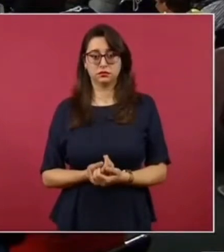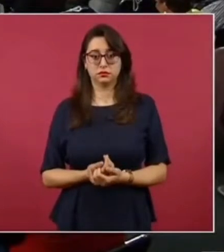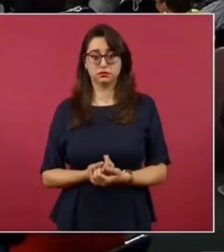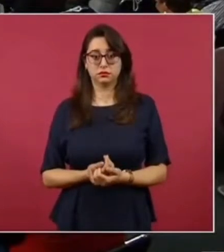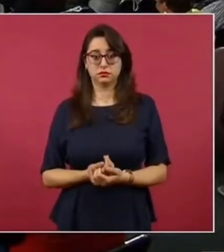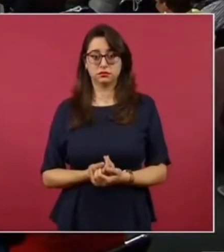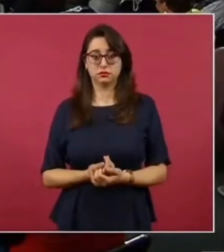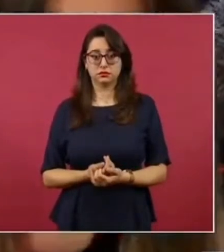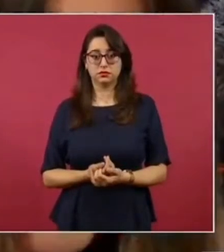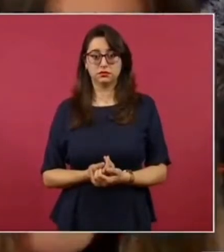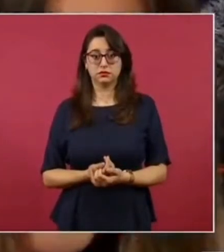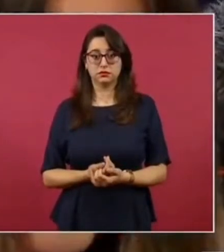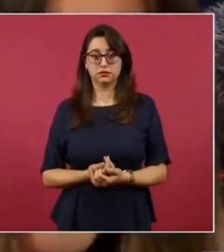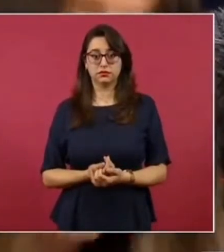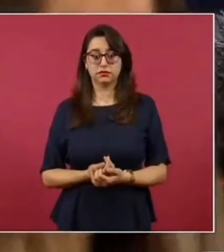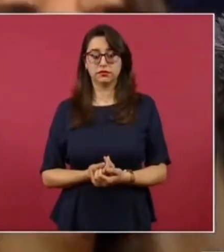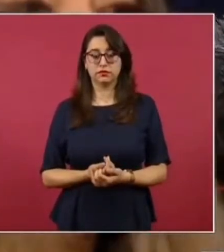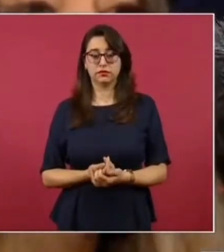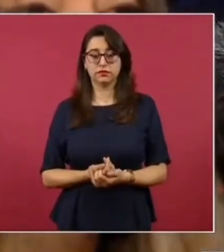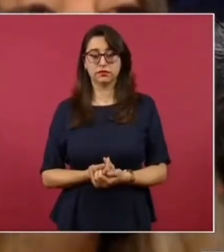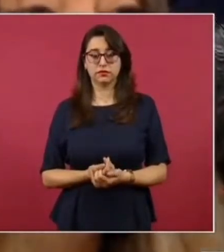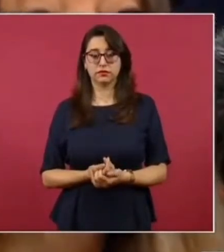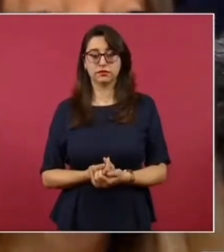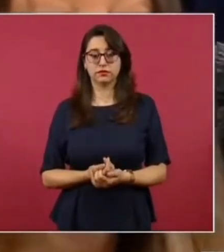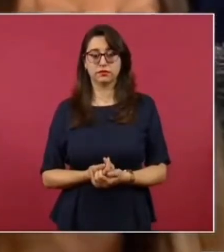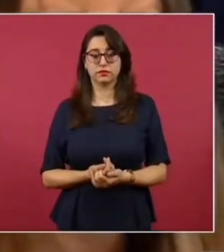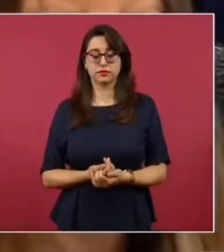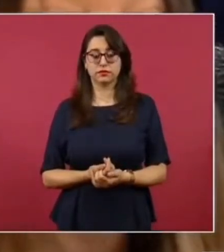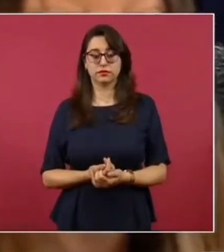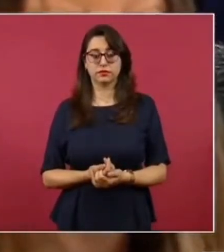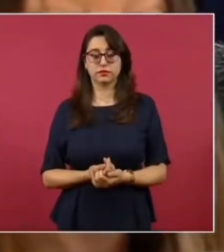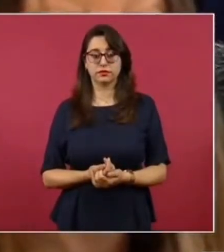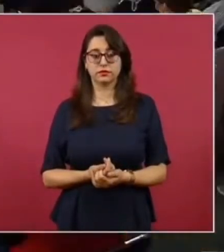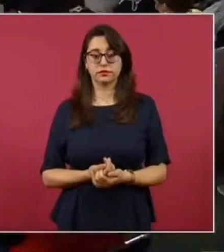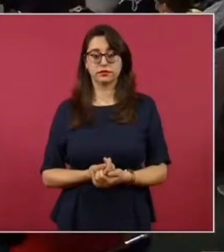del... no, sí.